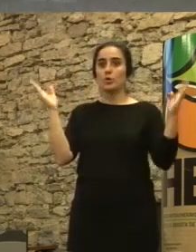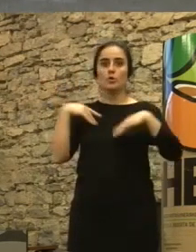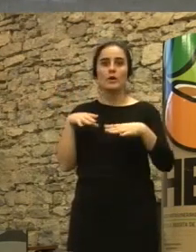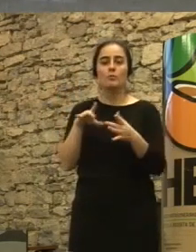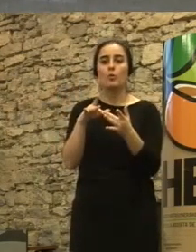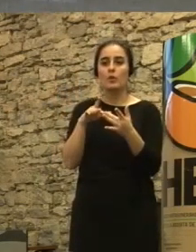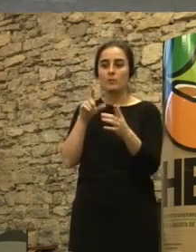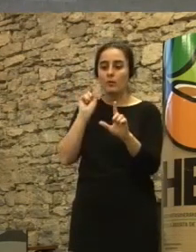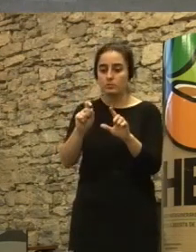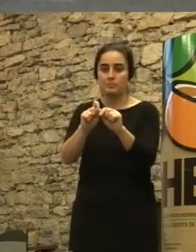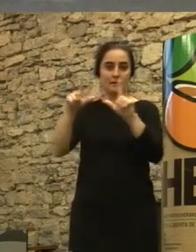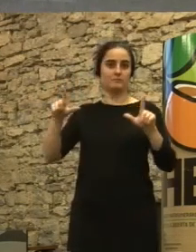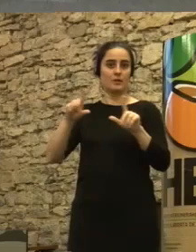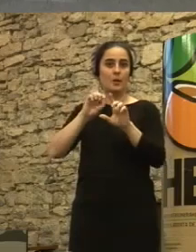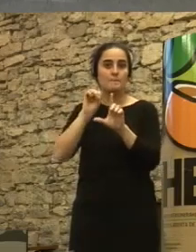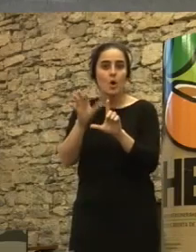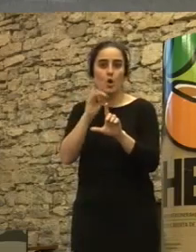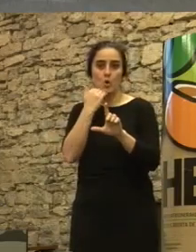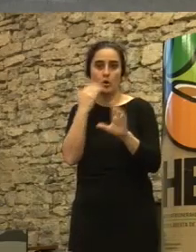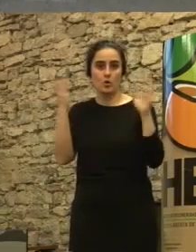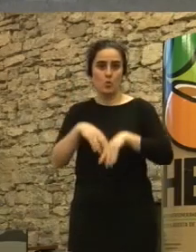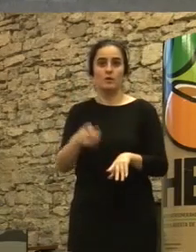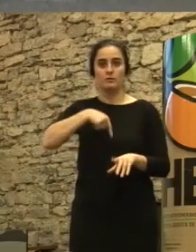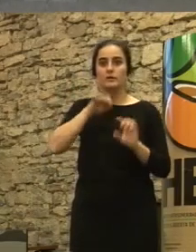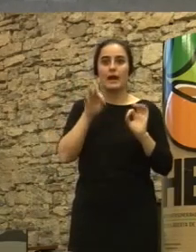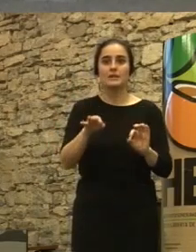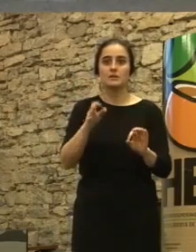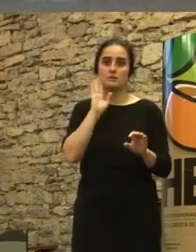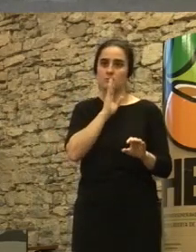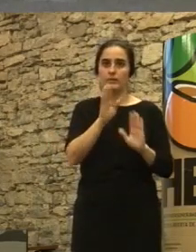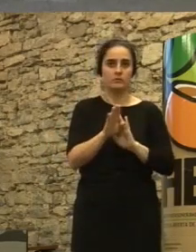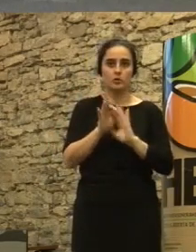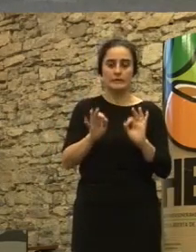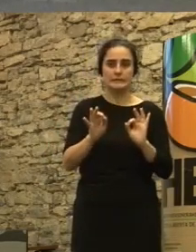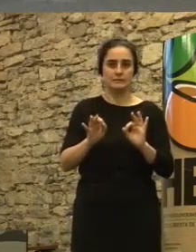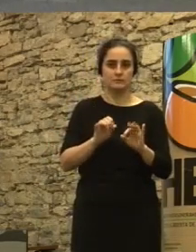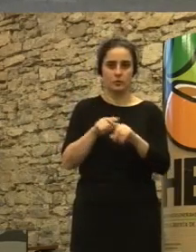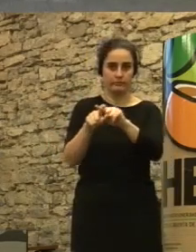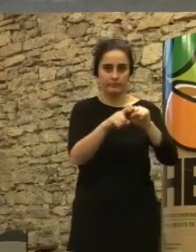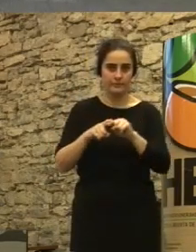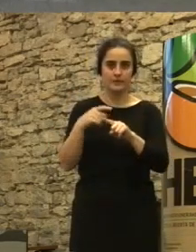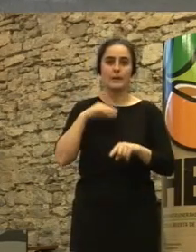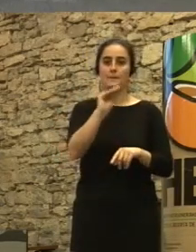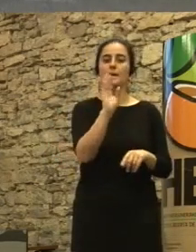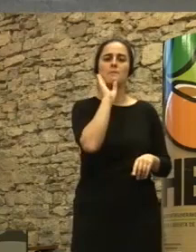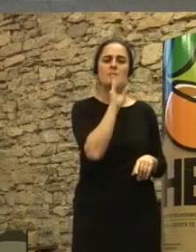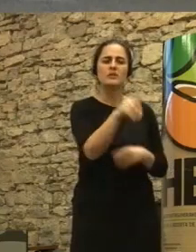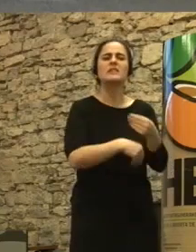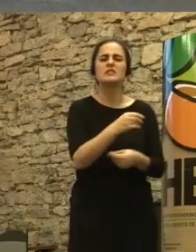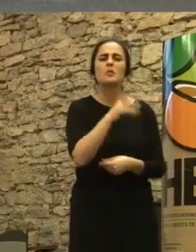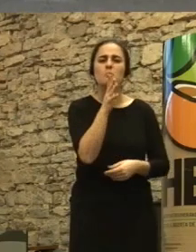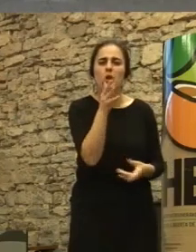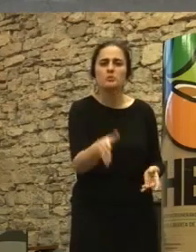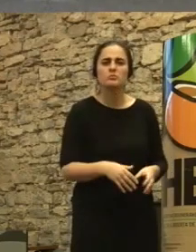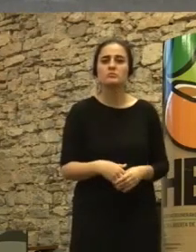algún tipo de...? Yo qué sé. Bueno, pues así es como vivimos, rodeados. Y mi madre sigue sin parar, la mujer. tú le preguntas y le dices, mamá, ¿tú por qué haces esto?